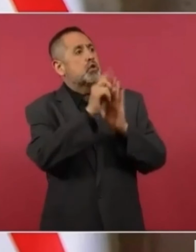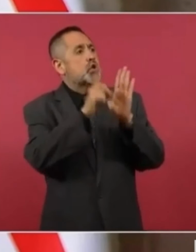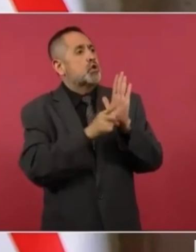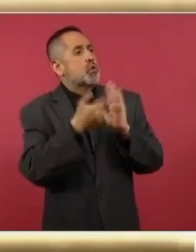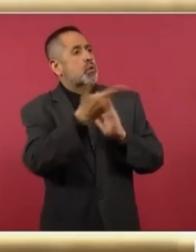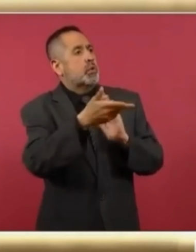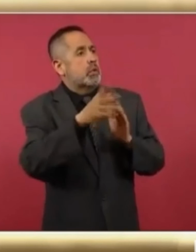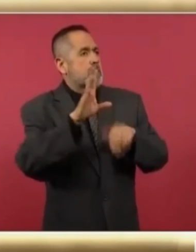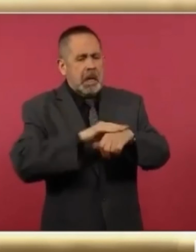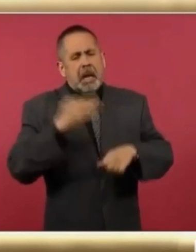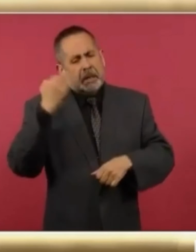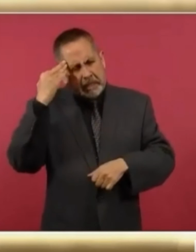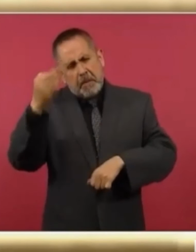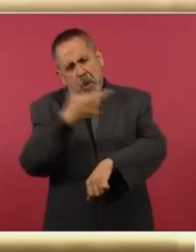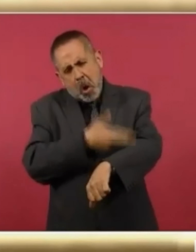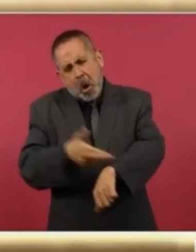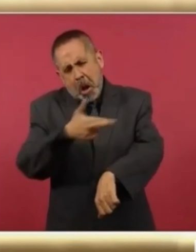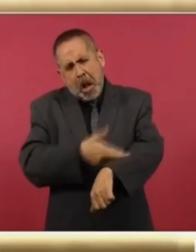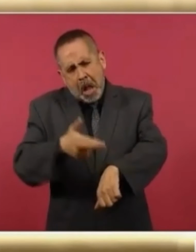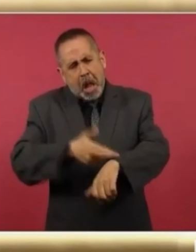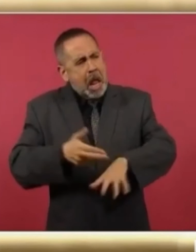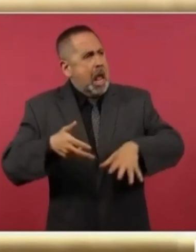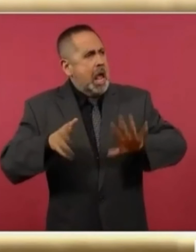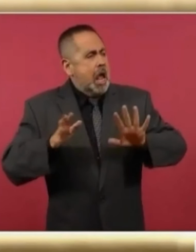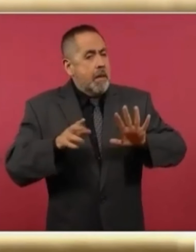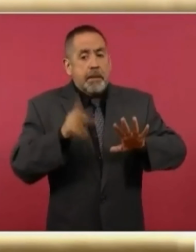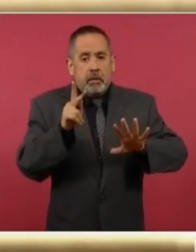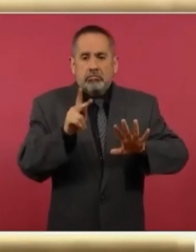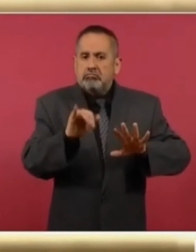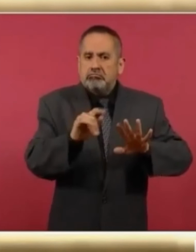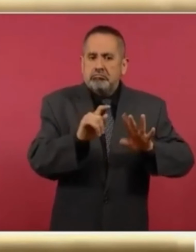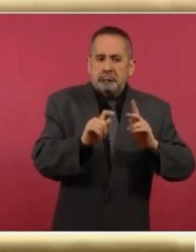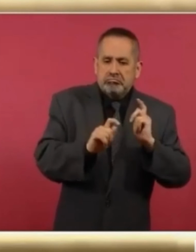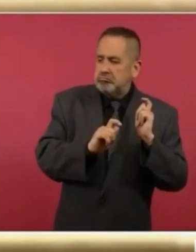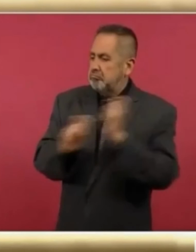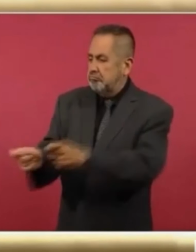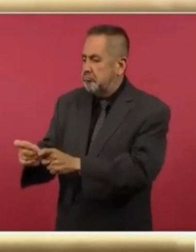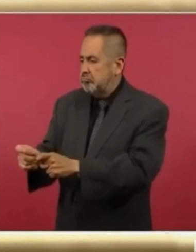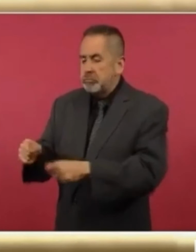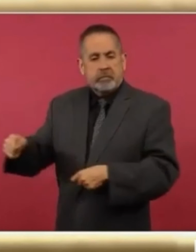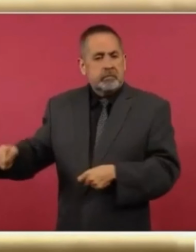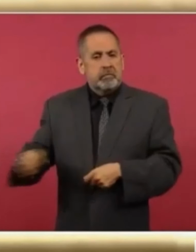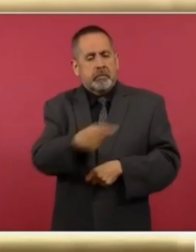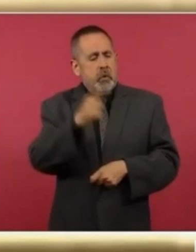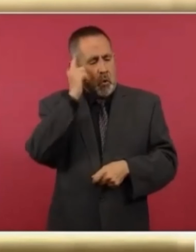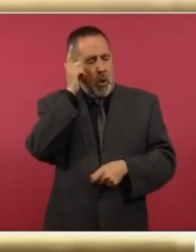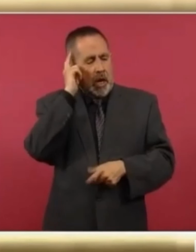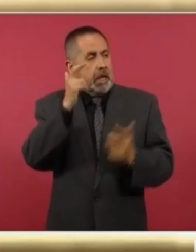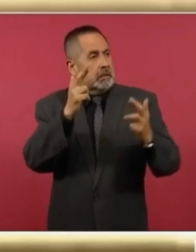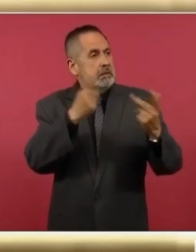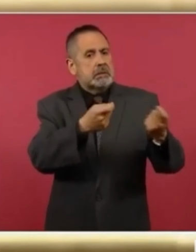y les puede llevar tiempo, pero hay la esperanza